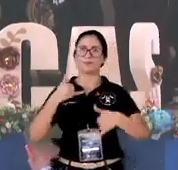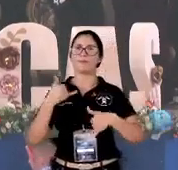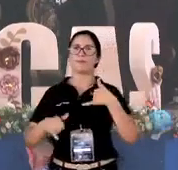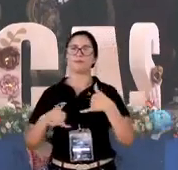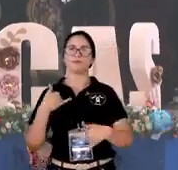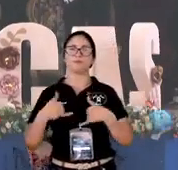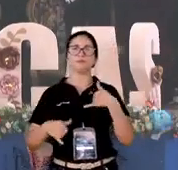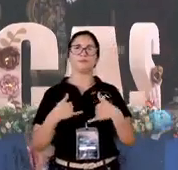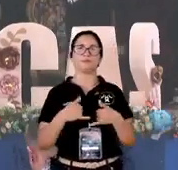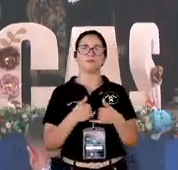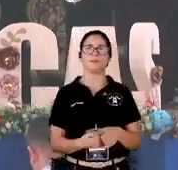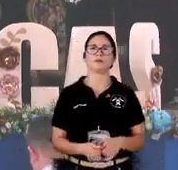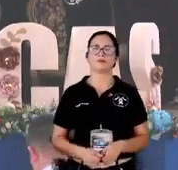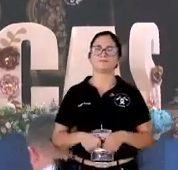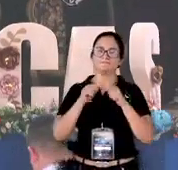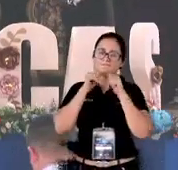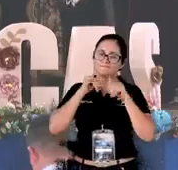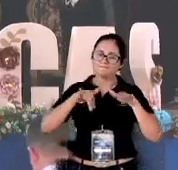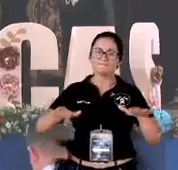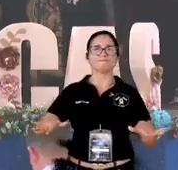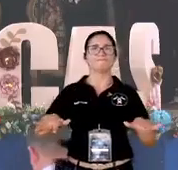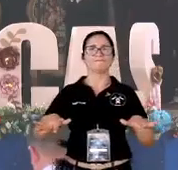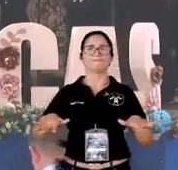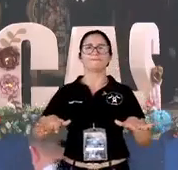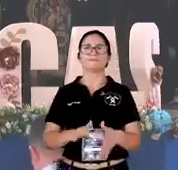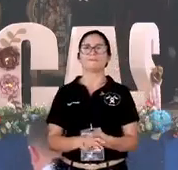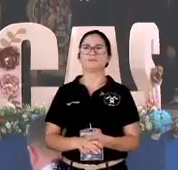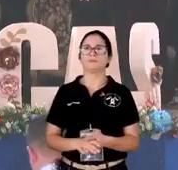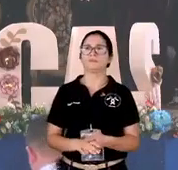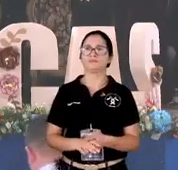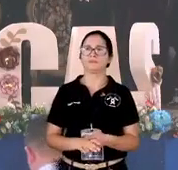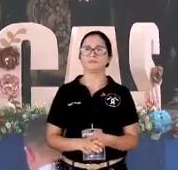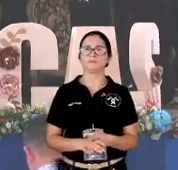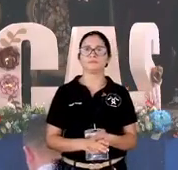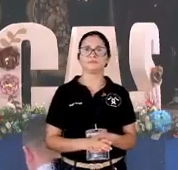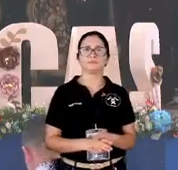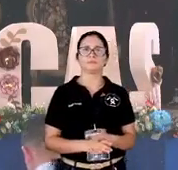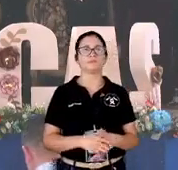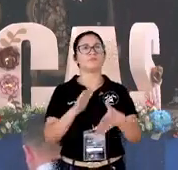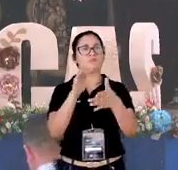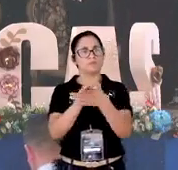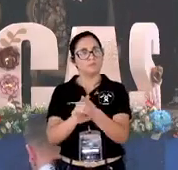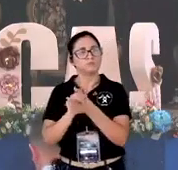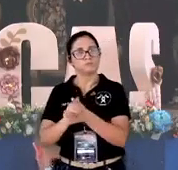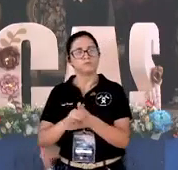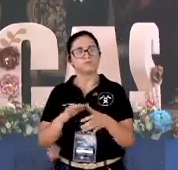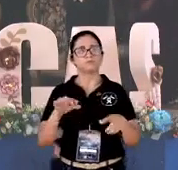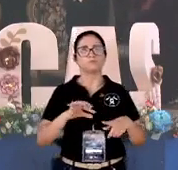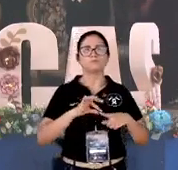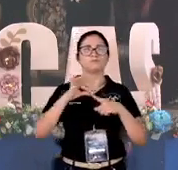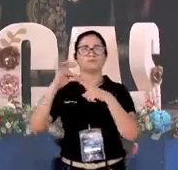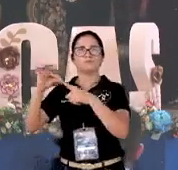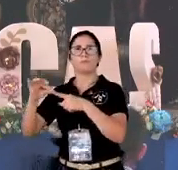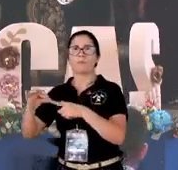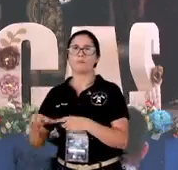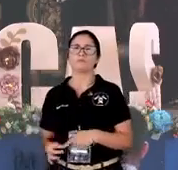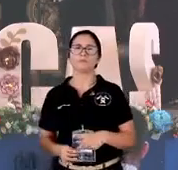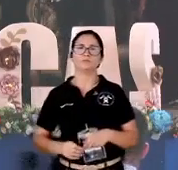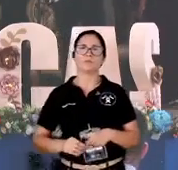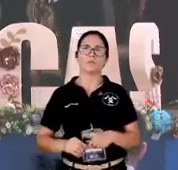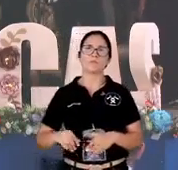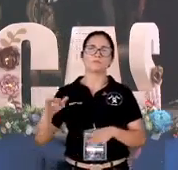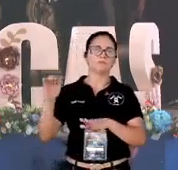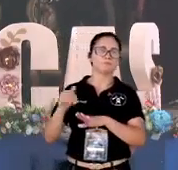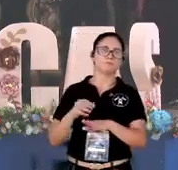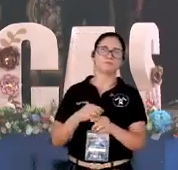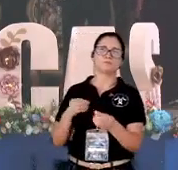Señor Jesús les bendiga a cada uno de ustedes. Bueno, un saludo muy especial a nuestros directivos en cabeza